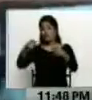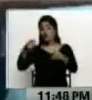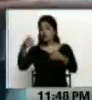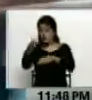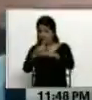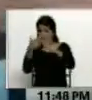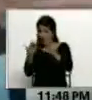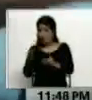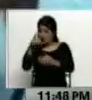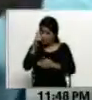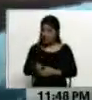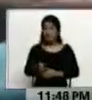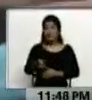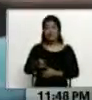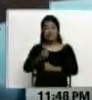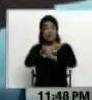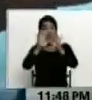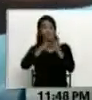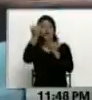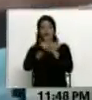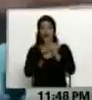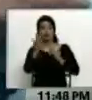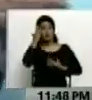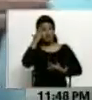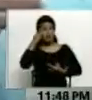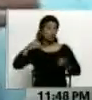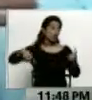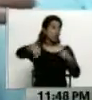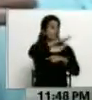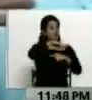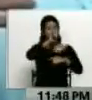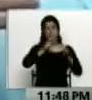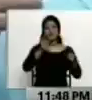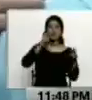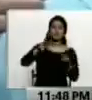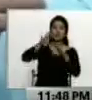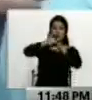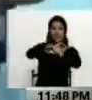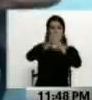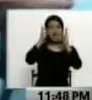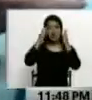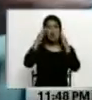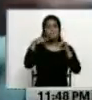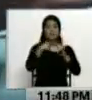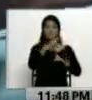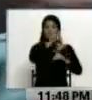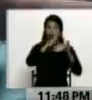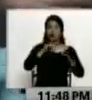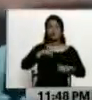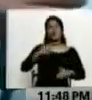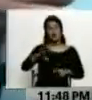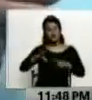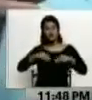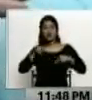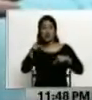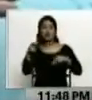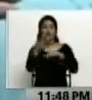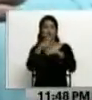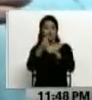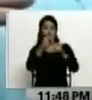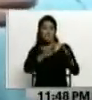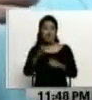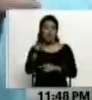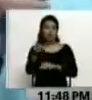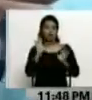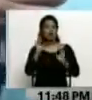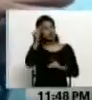tenga un proyecto país claro y conocido por todos los venezolanos claro y compartido por todos